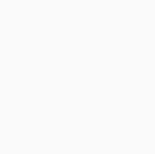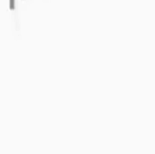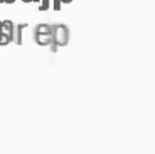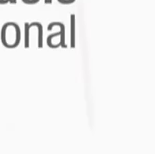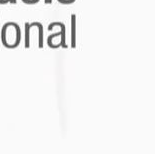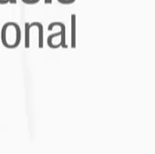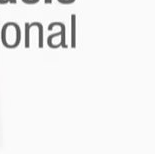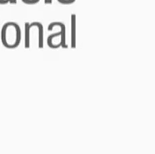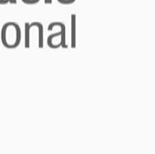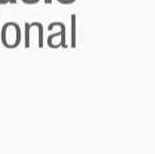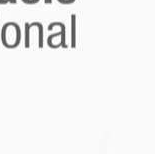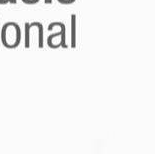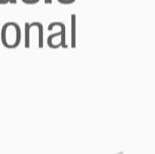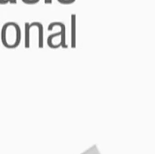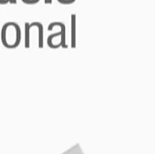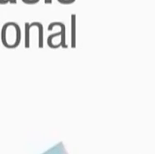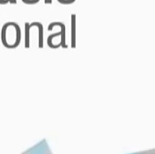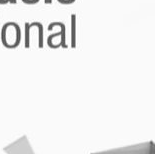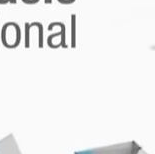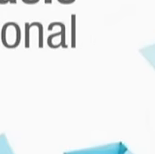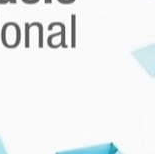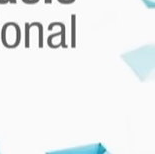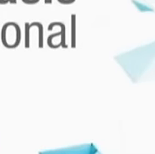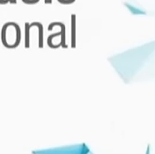Fin de espacio promocional.